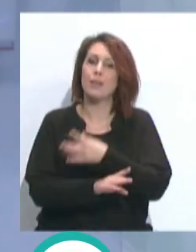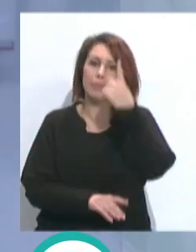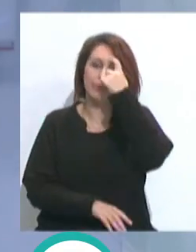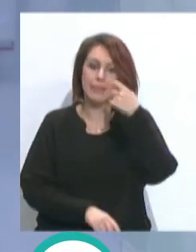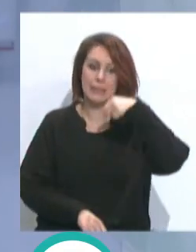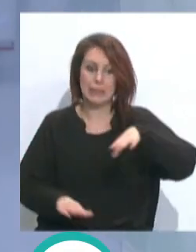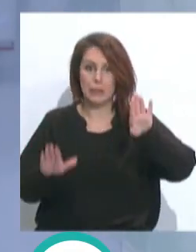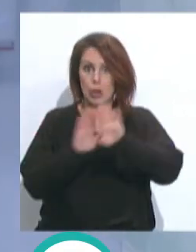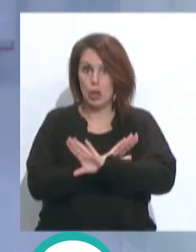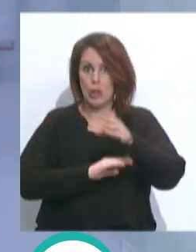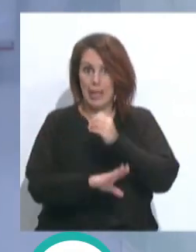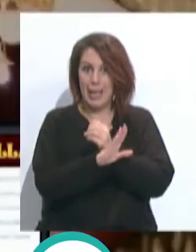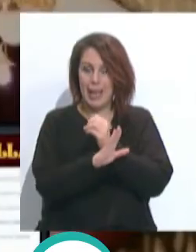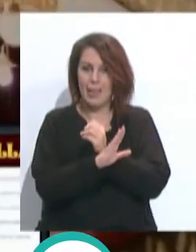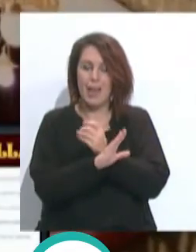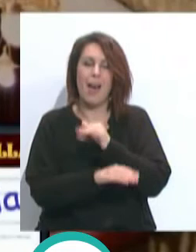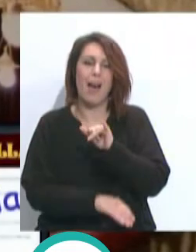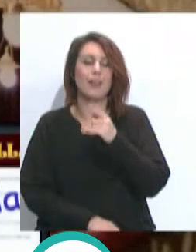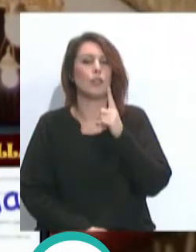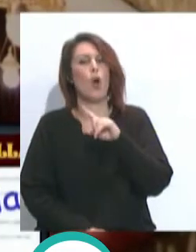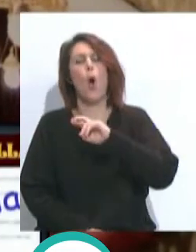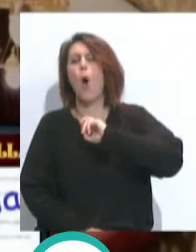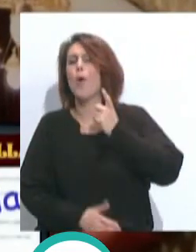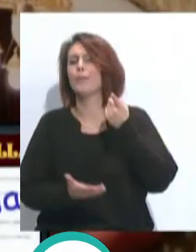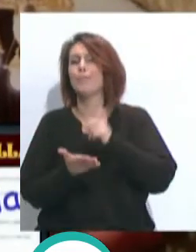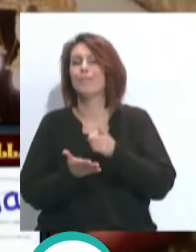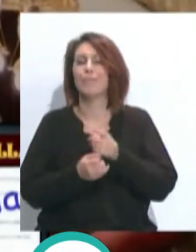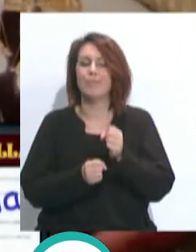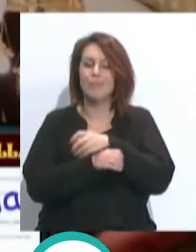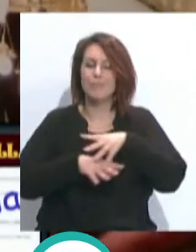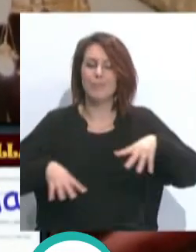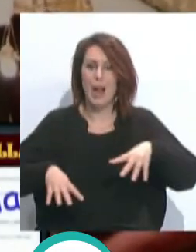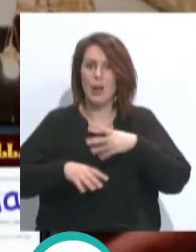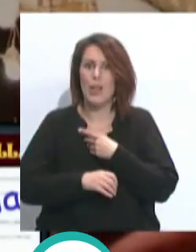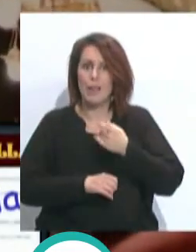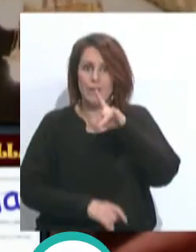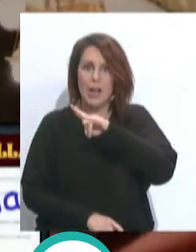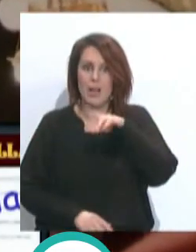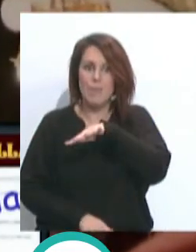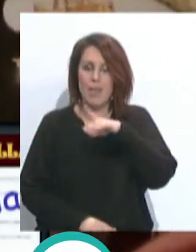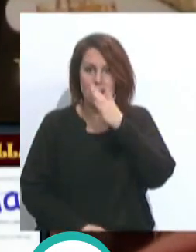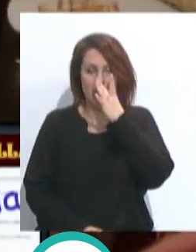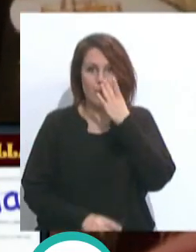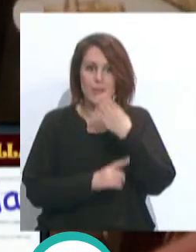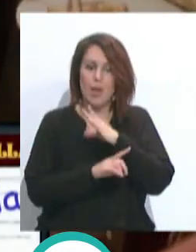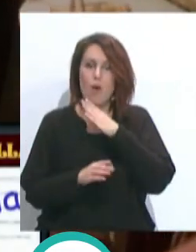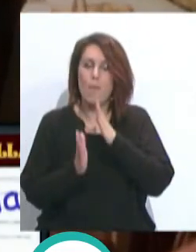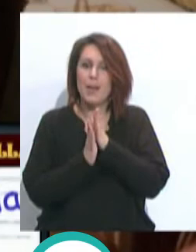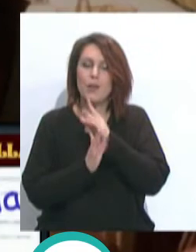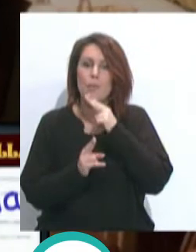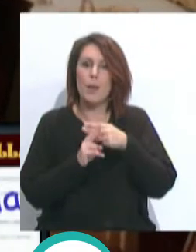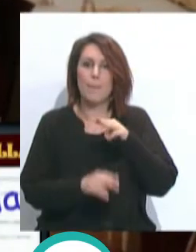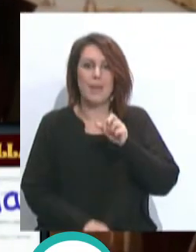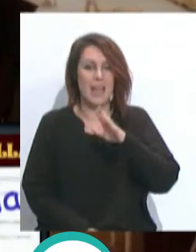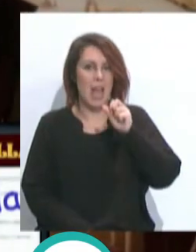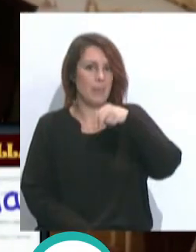que esta noche en Onda Cádiz Televisión tendremos otro episodio del Palco del Falla, el espacio carnavalesco presentado por nuestros compañeros Miriam Peralta